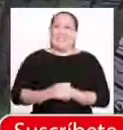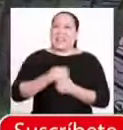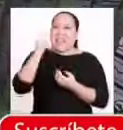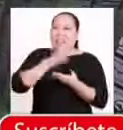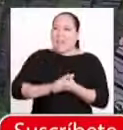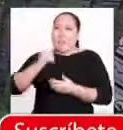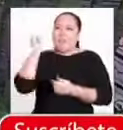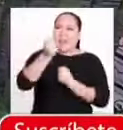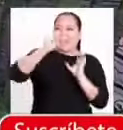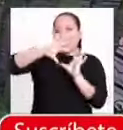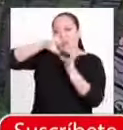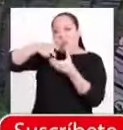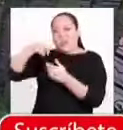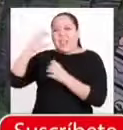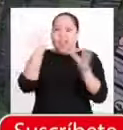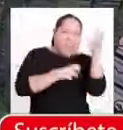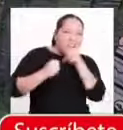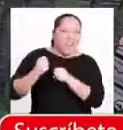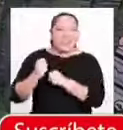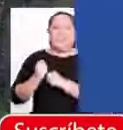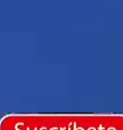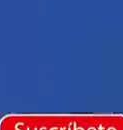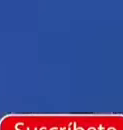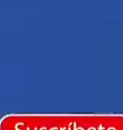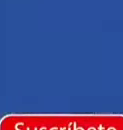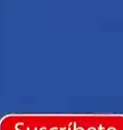¡El Mágico Mundo de Mecao!